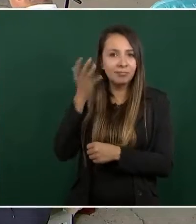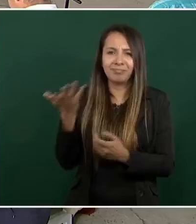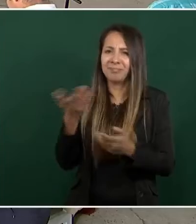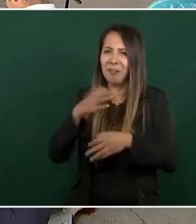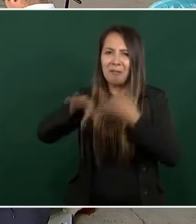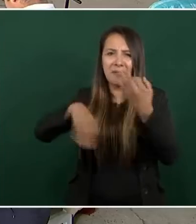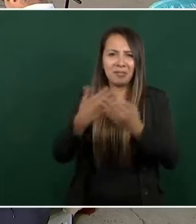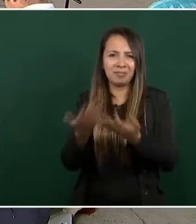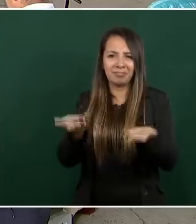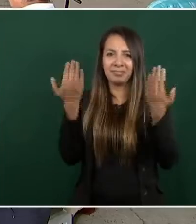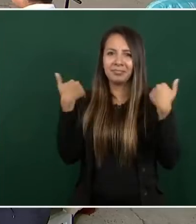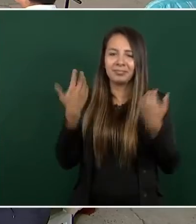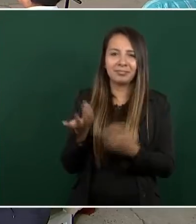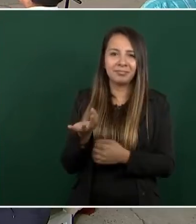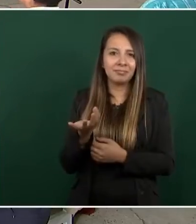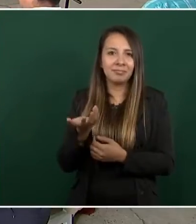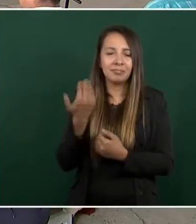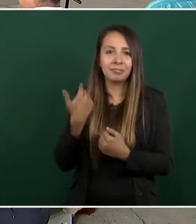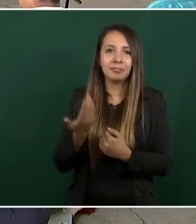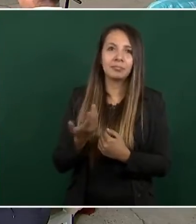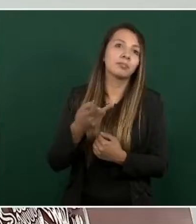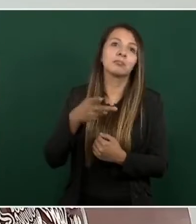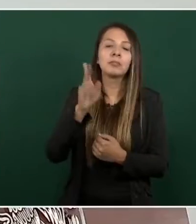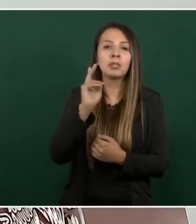todos. Es que él invitó.